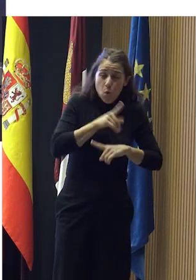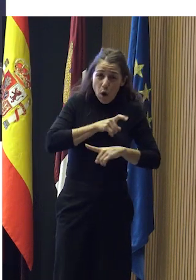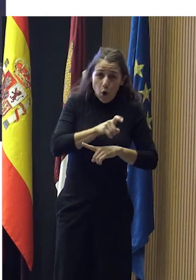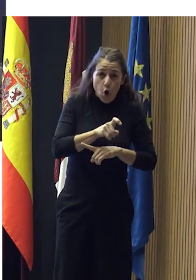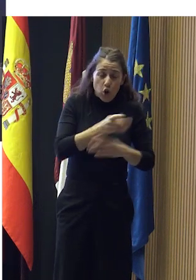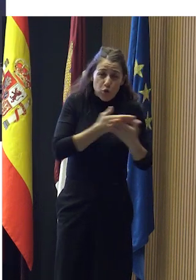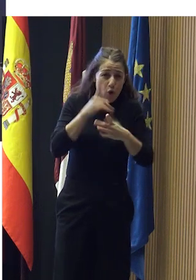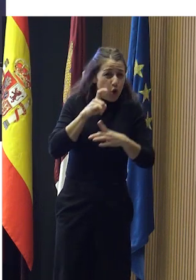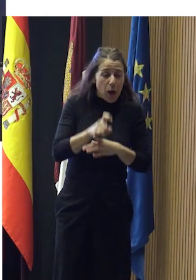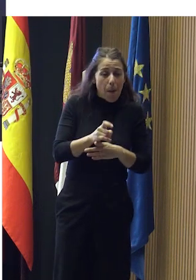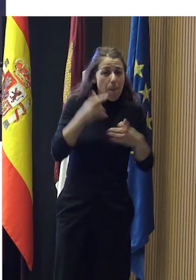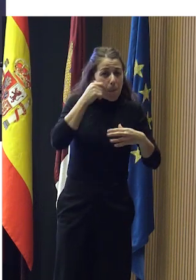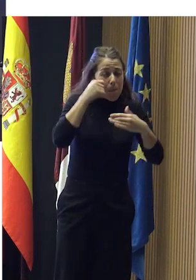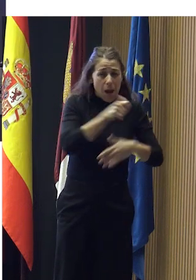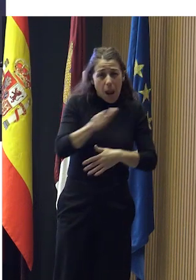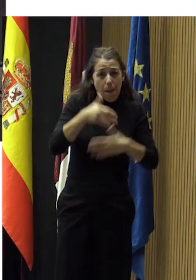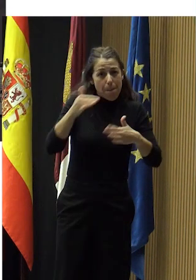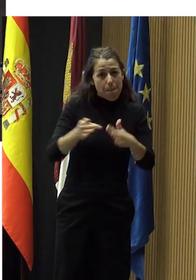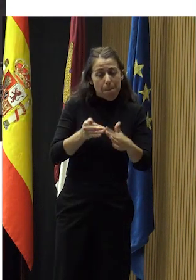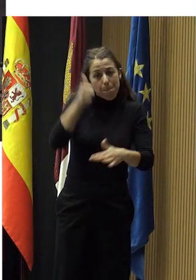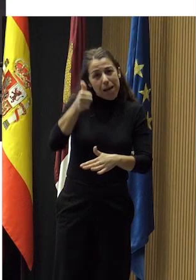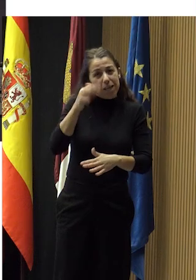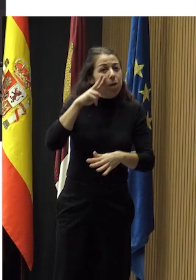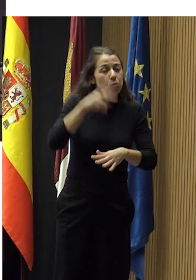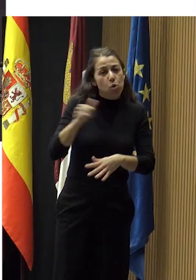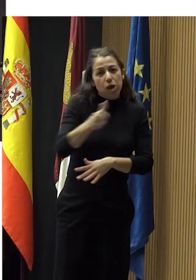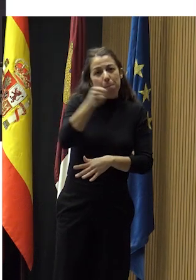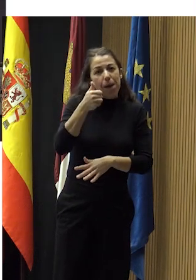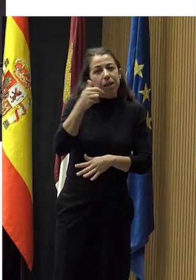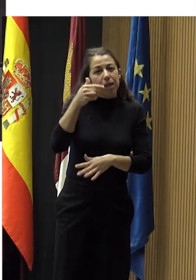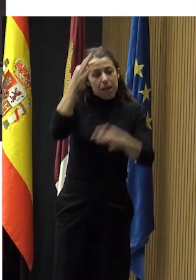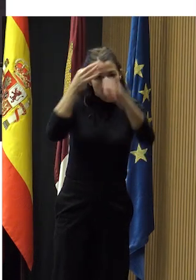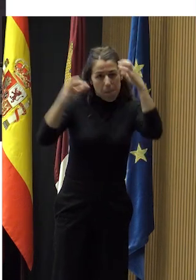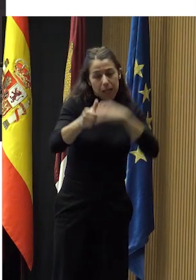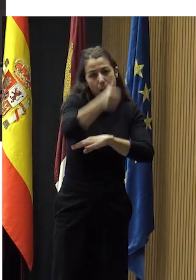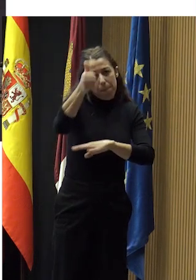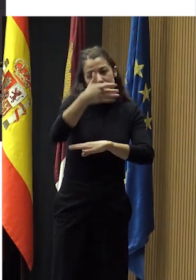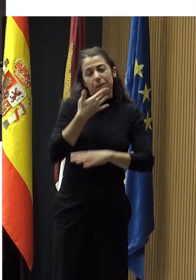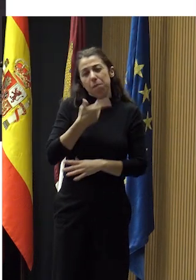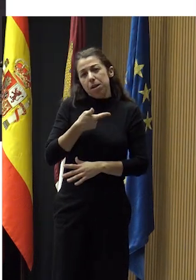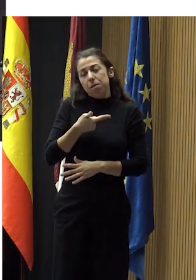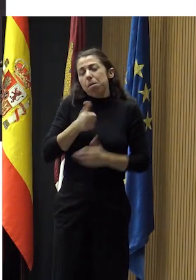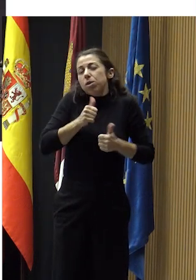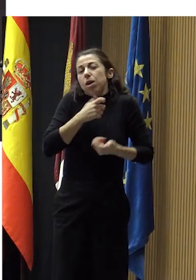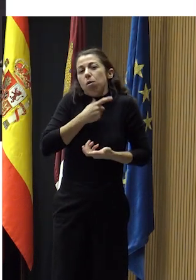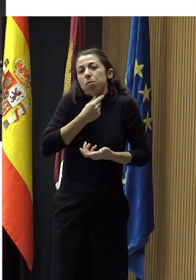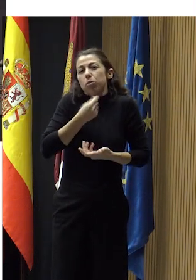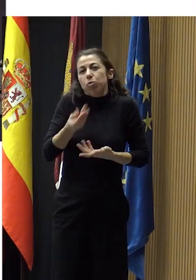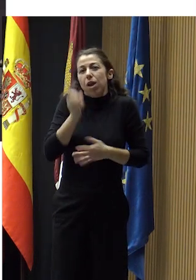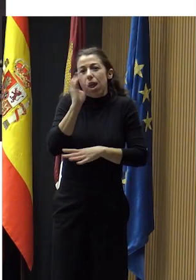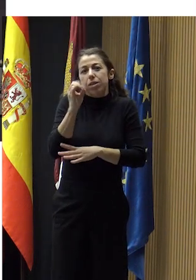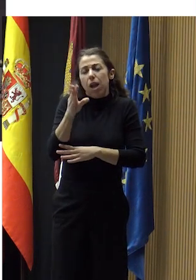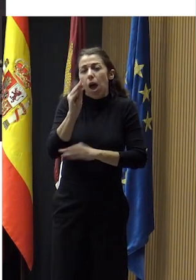más humana, más respetuosa y más empática. Vamos a empezar. A mí me gusta mucho orientar las